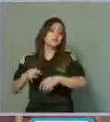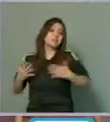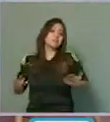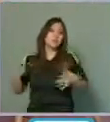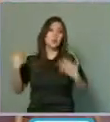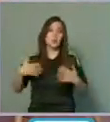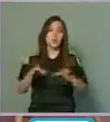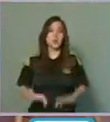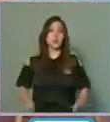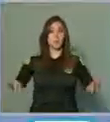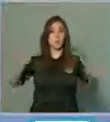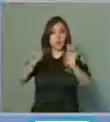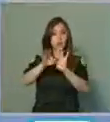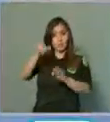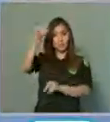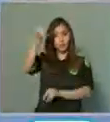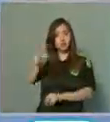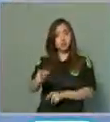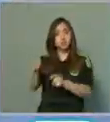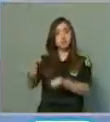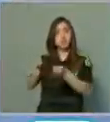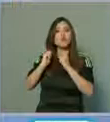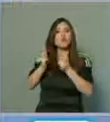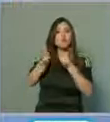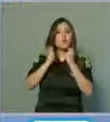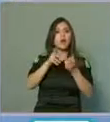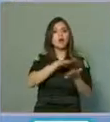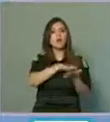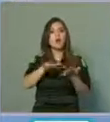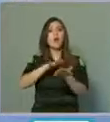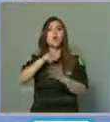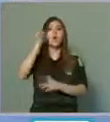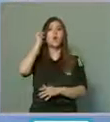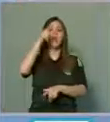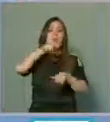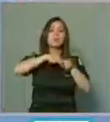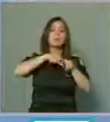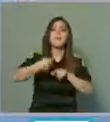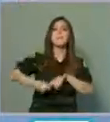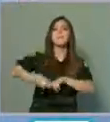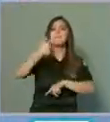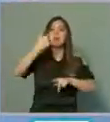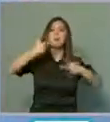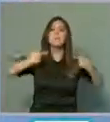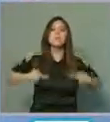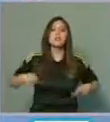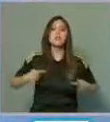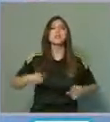bueno, sí, pues sí. ahí estaremos invitándolos para que sigan pues con esto de lectura para principiantes y se